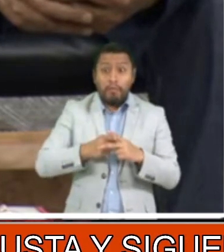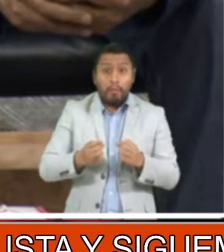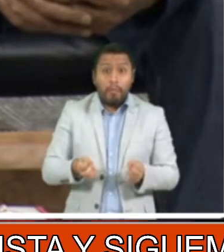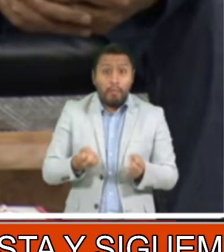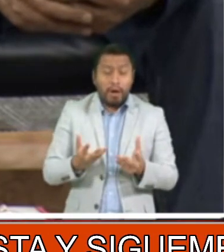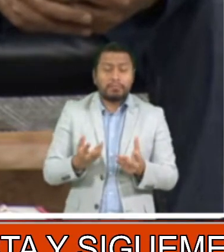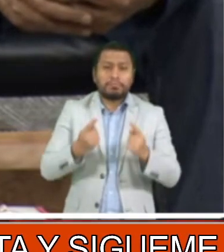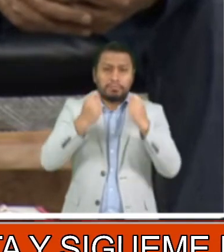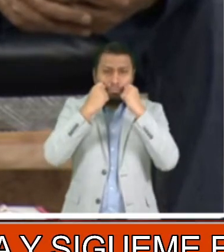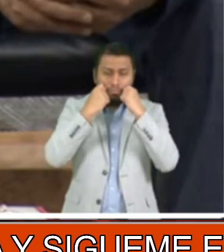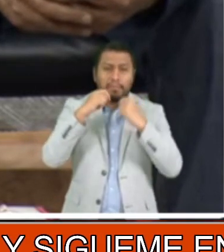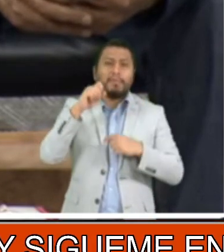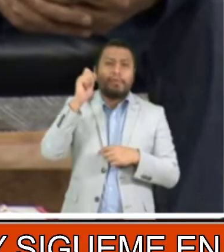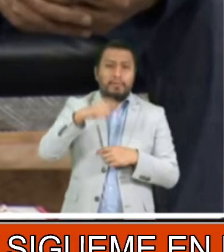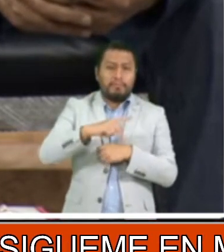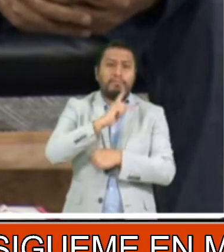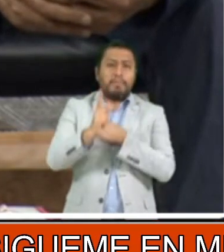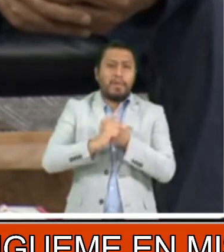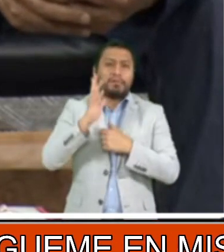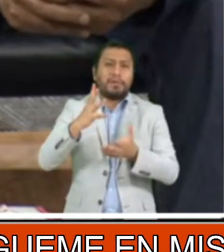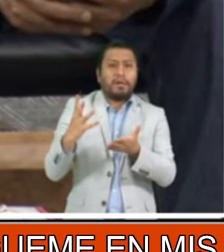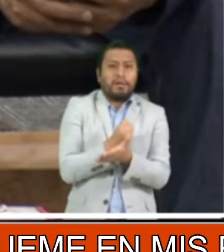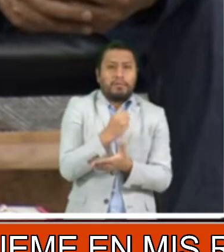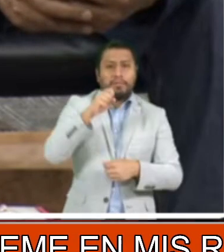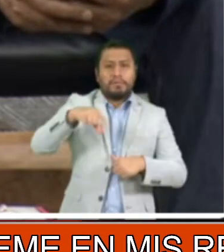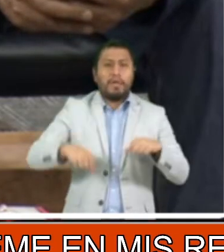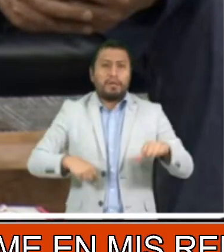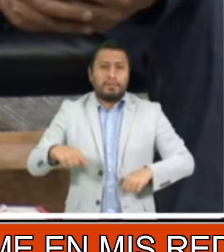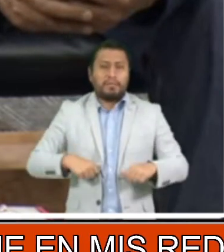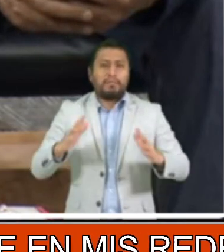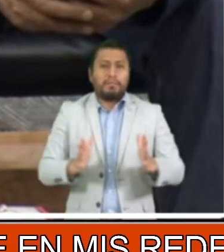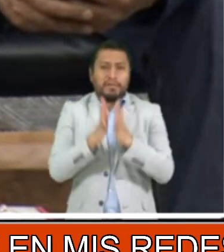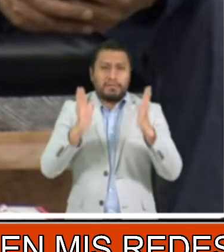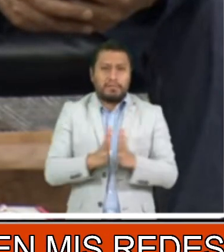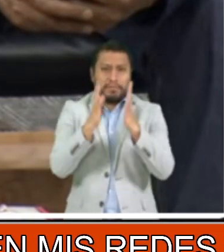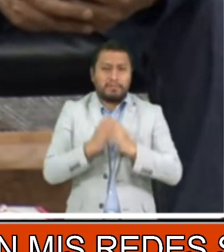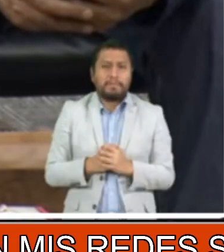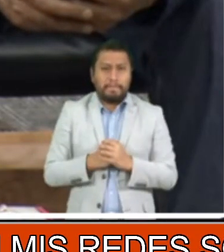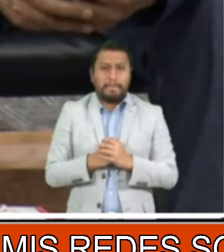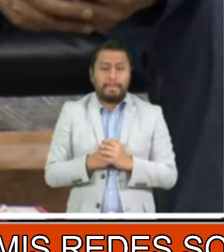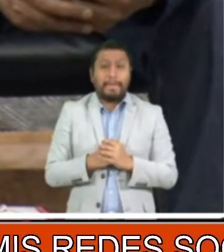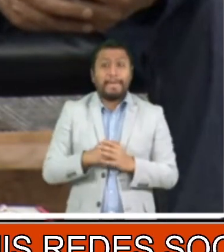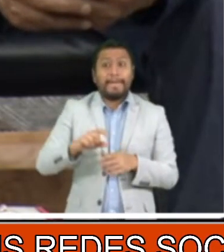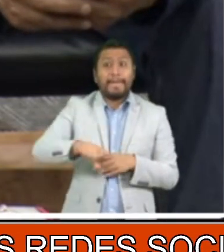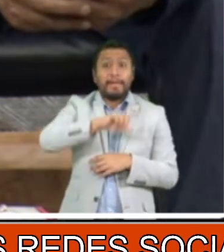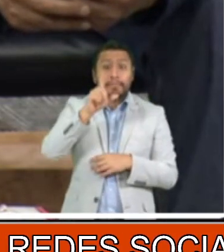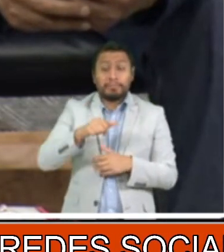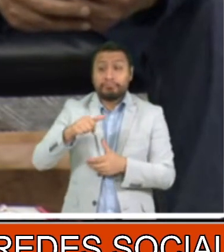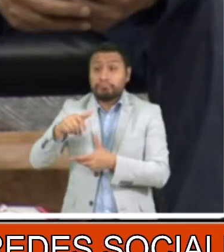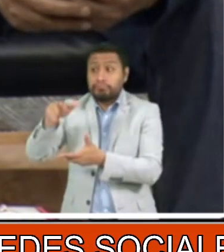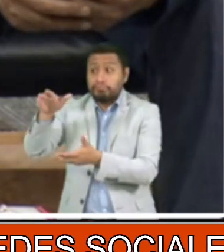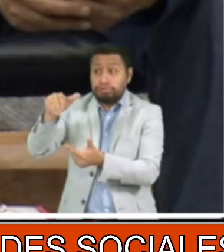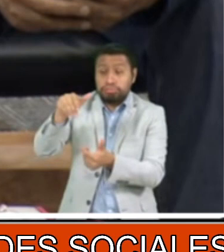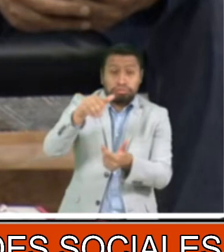de México ya ganó en este ejercicio de participación ciudadana. Después del escrutinio y cómputo en las casillas y su